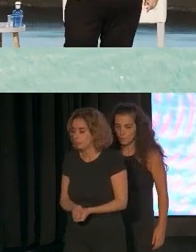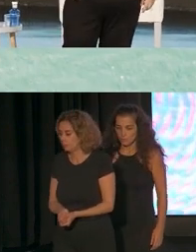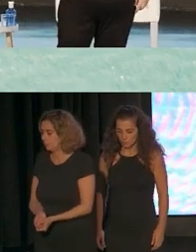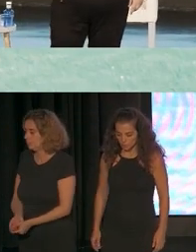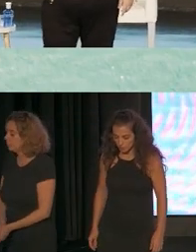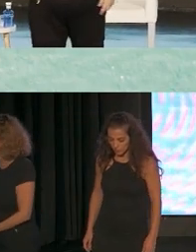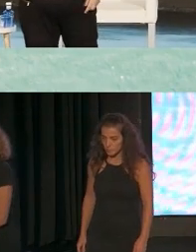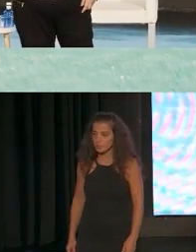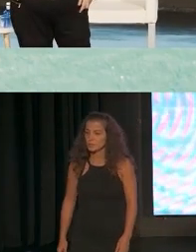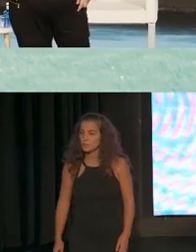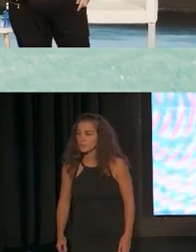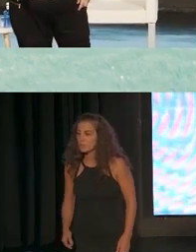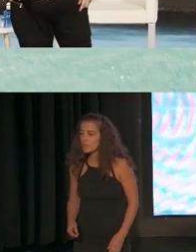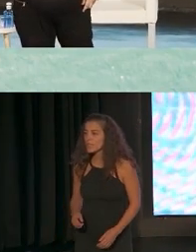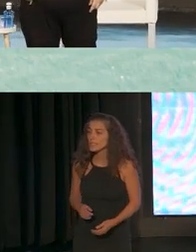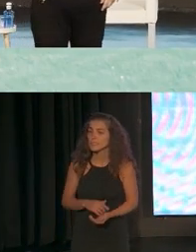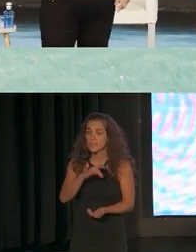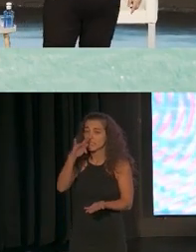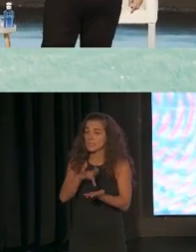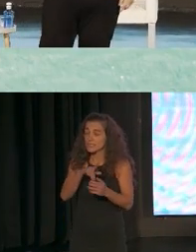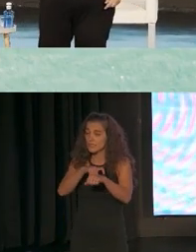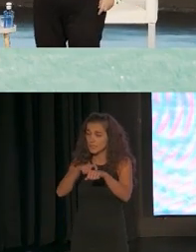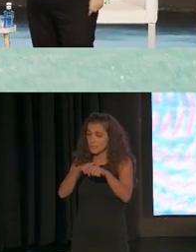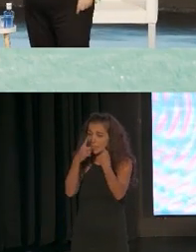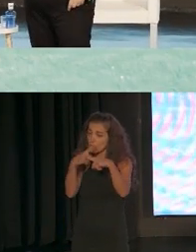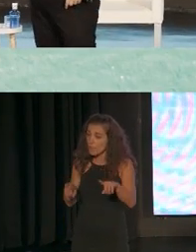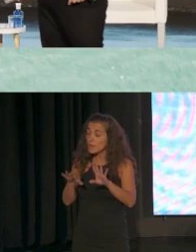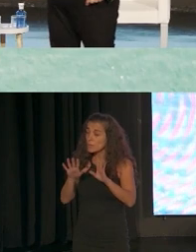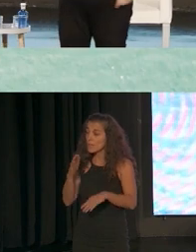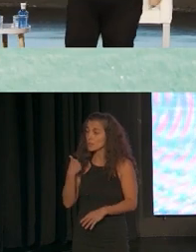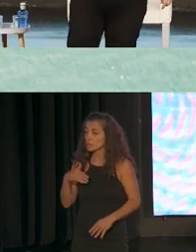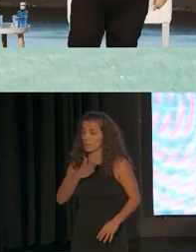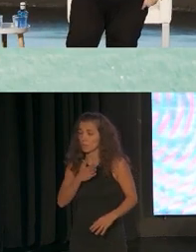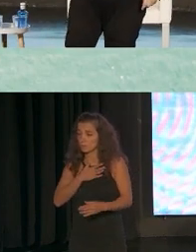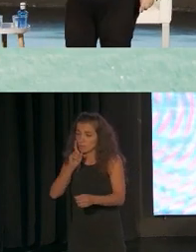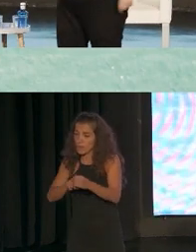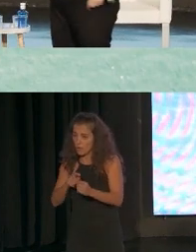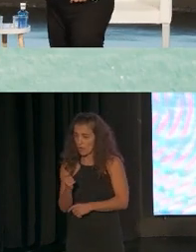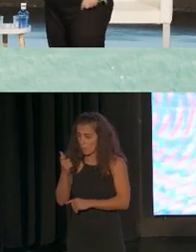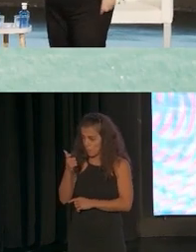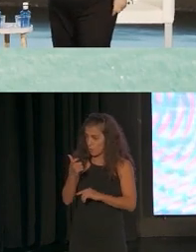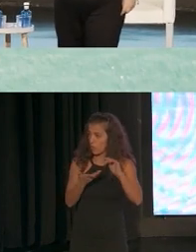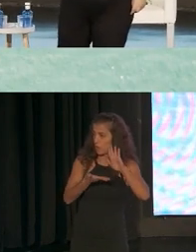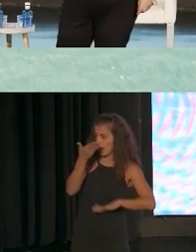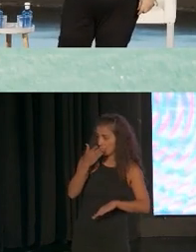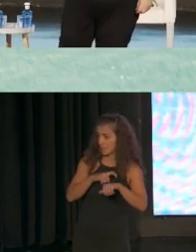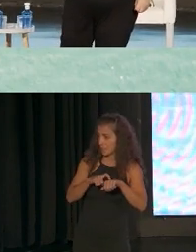hay alta singularidad pero baja pertenencia Entonces tenemos